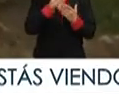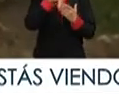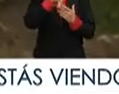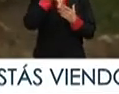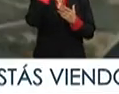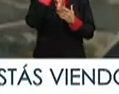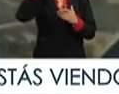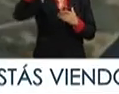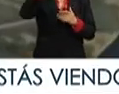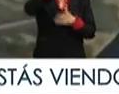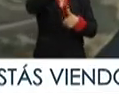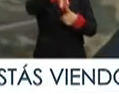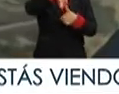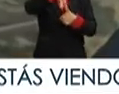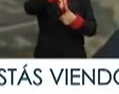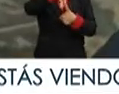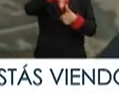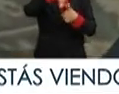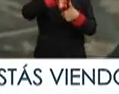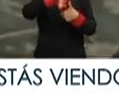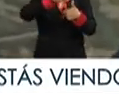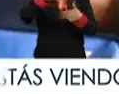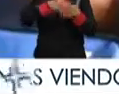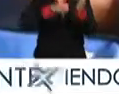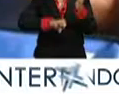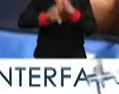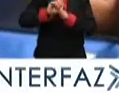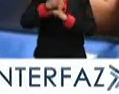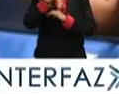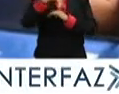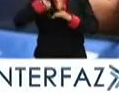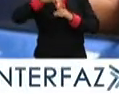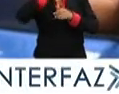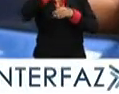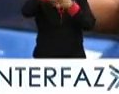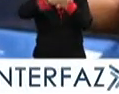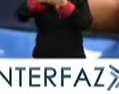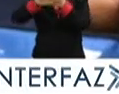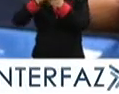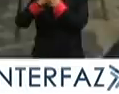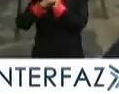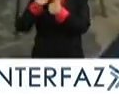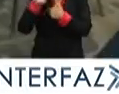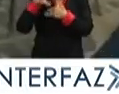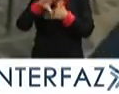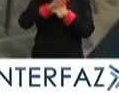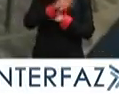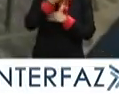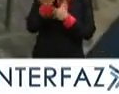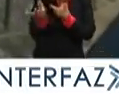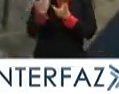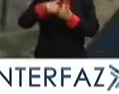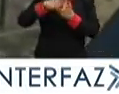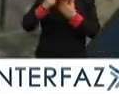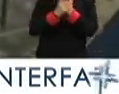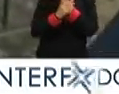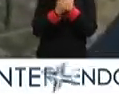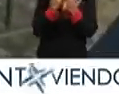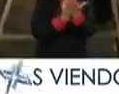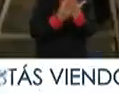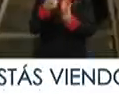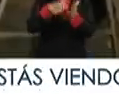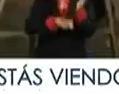45 planteles en Centroamérica. En 1998 se lanzó una convocatoria a los países caribeños para incorporarse, por lo que